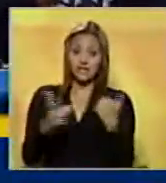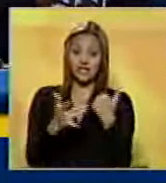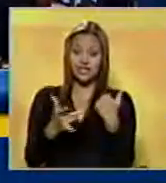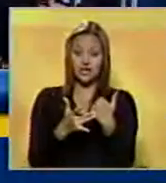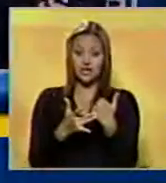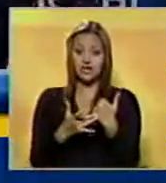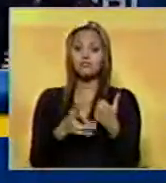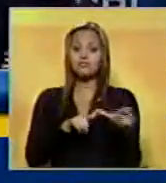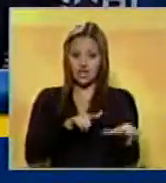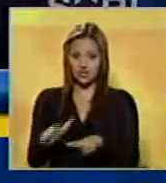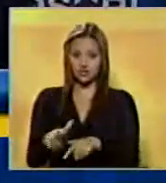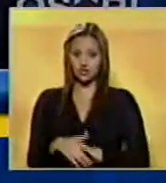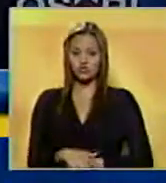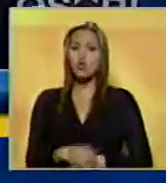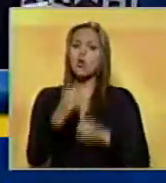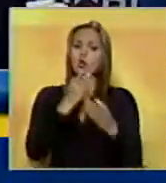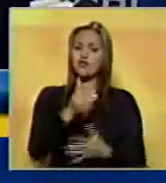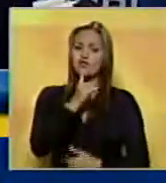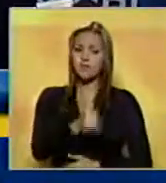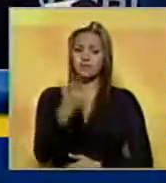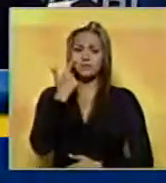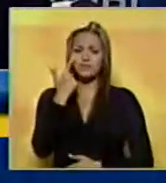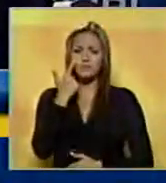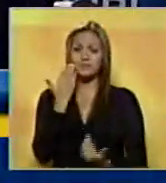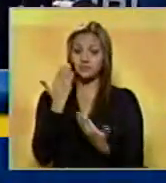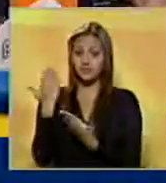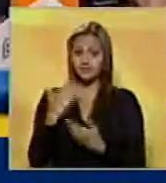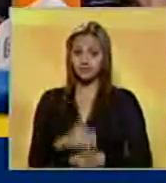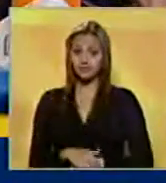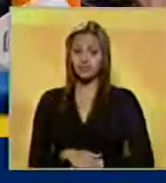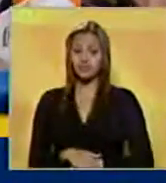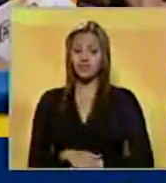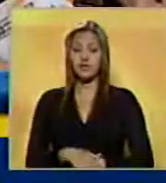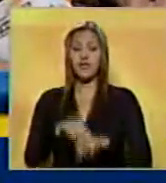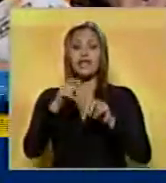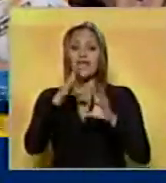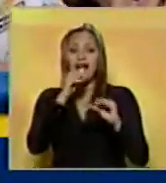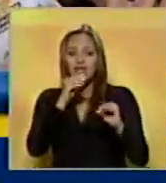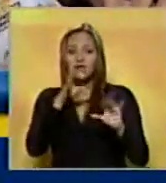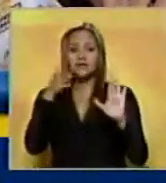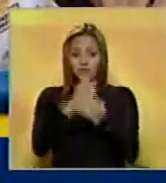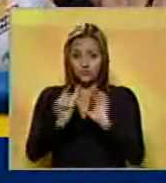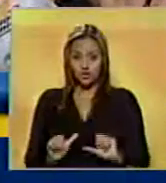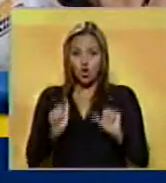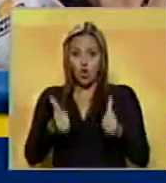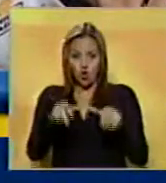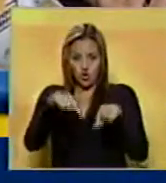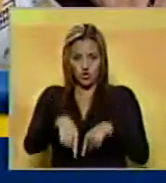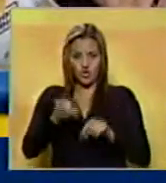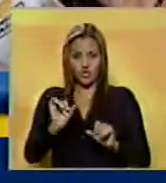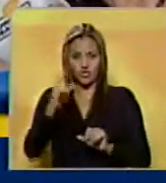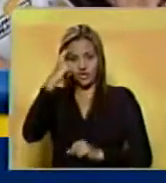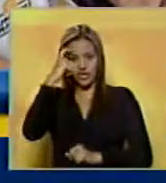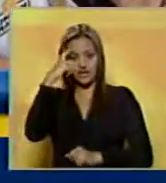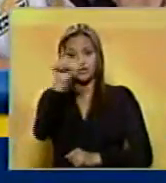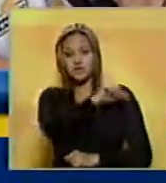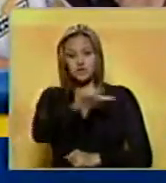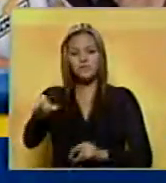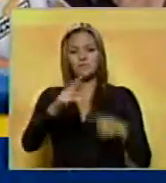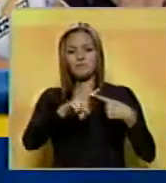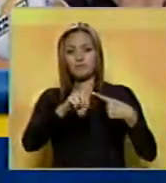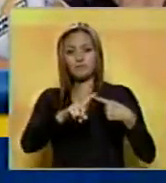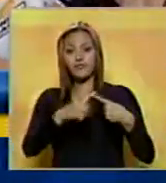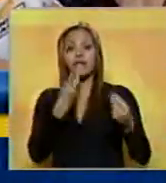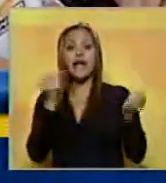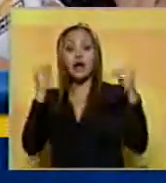que han sido instaladas. Vamos a escuchar parte de sus declaraciones. Los temas que se van a tratar a partir de hoy, en el transcurso de la semana, son